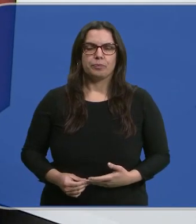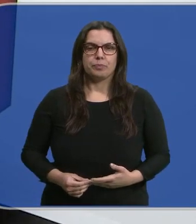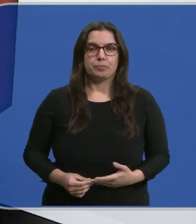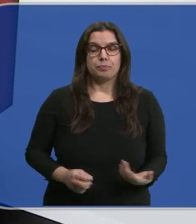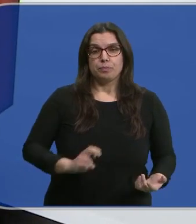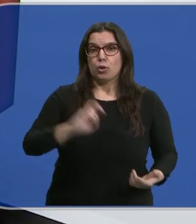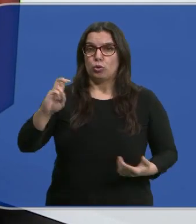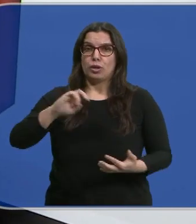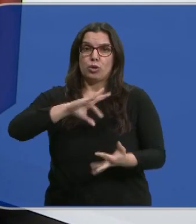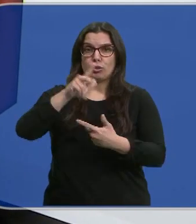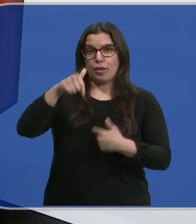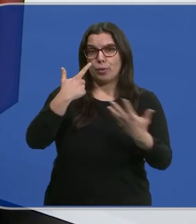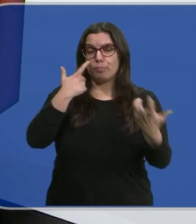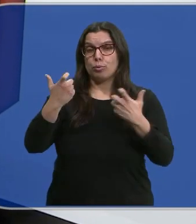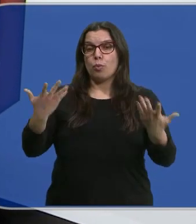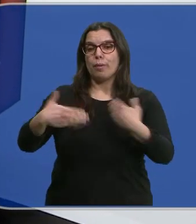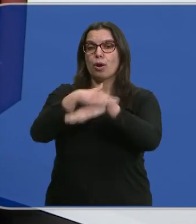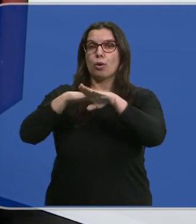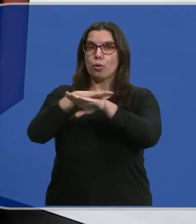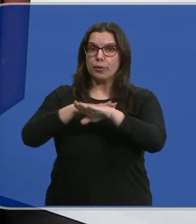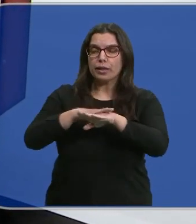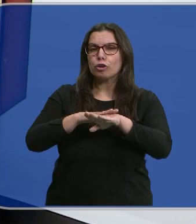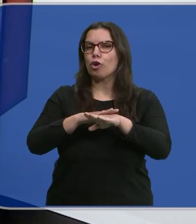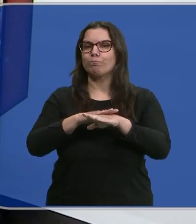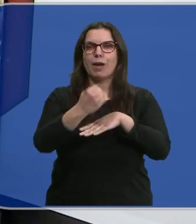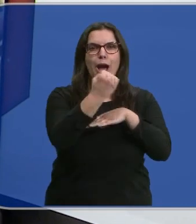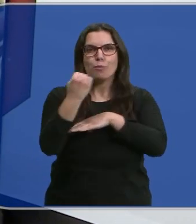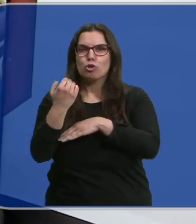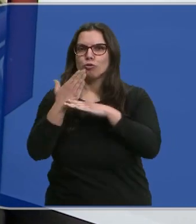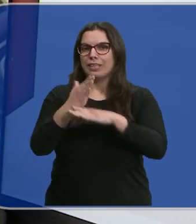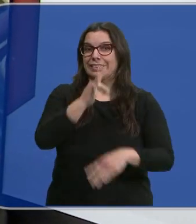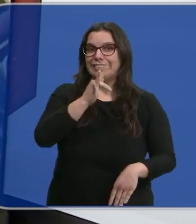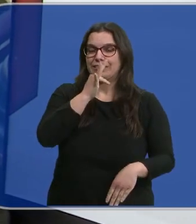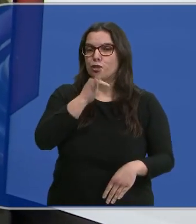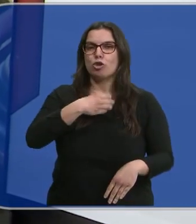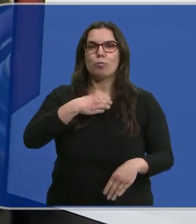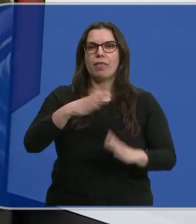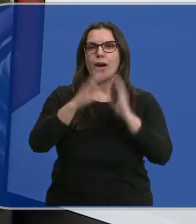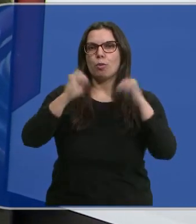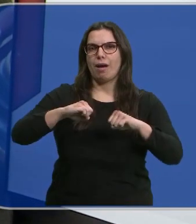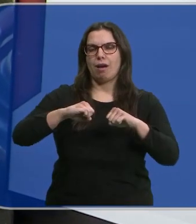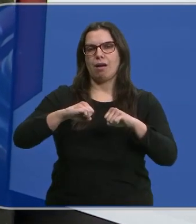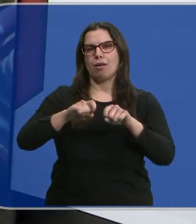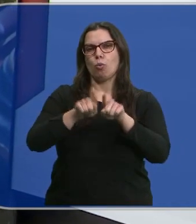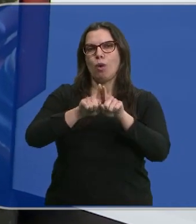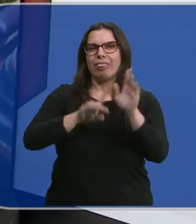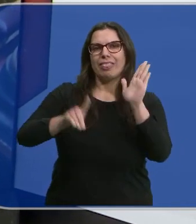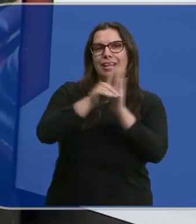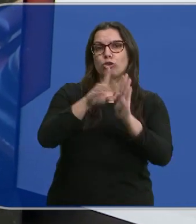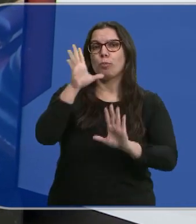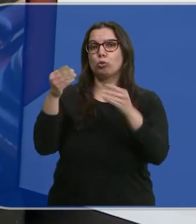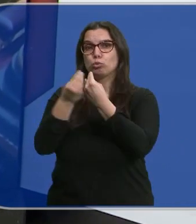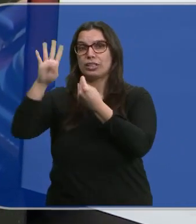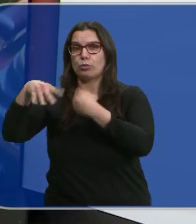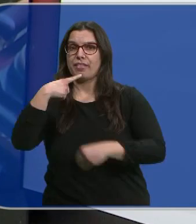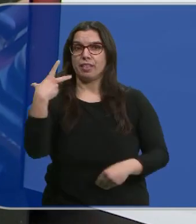Otra de las noticias del día, el Gobierno continúa sin encontrar los apoyos necesarios para aprobar sus decretos tras la negativa de Junts. En